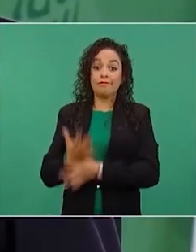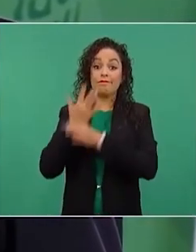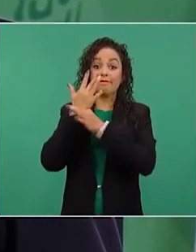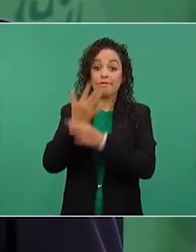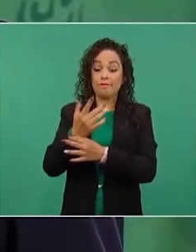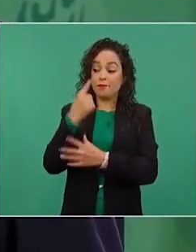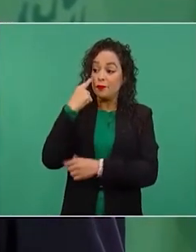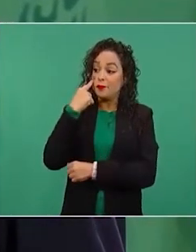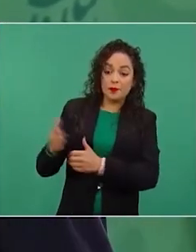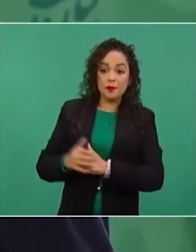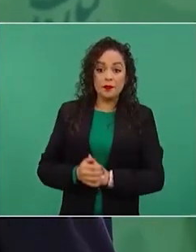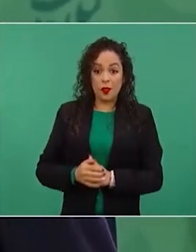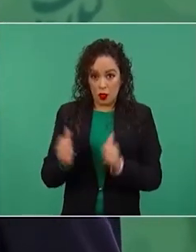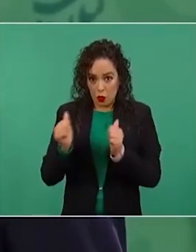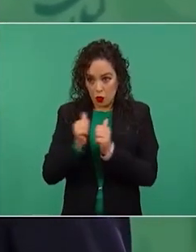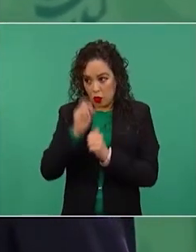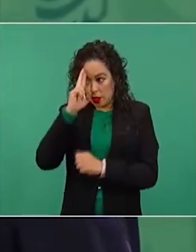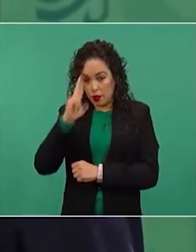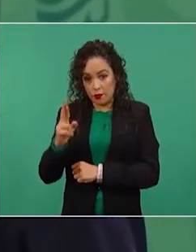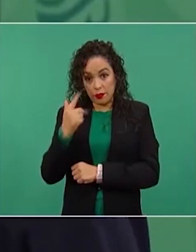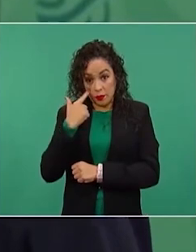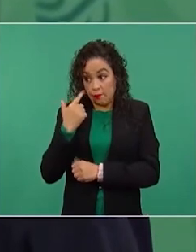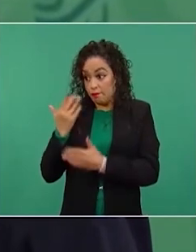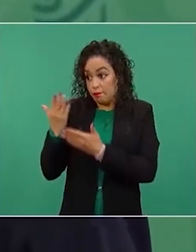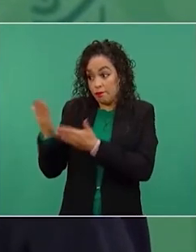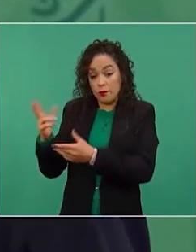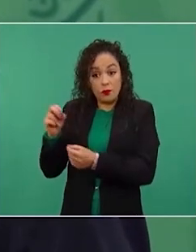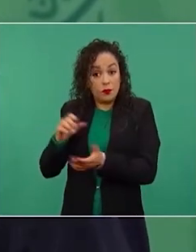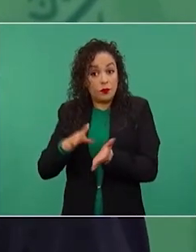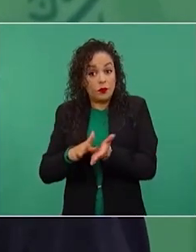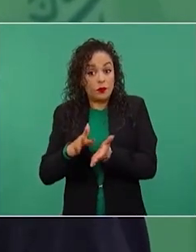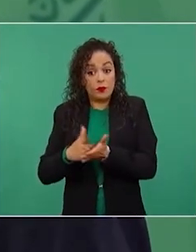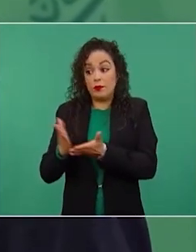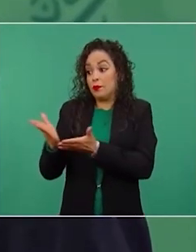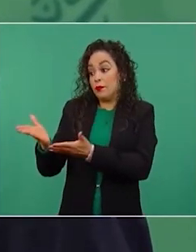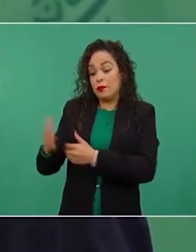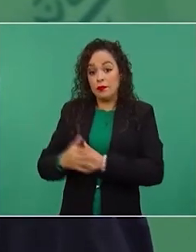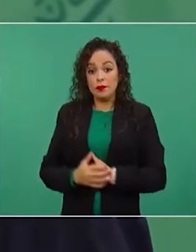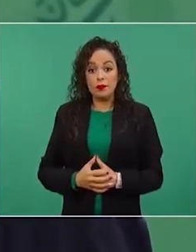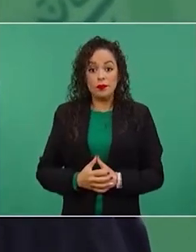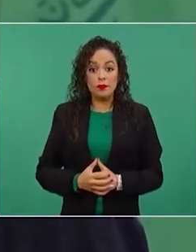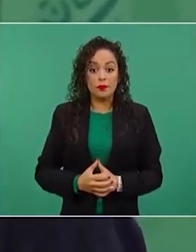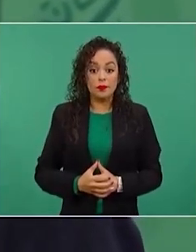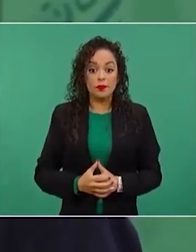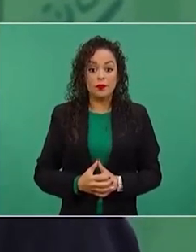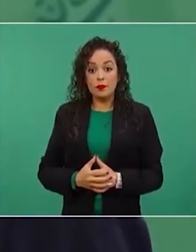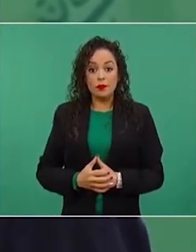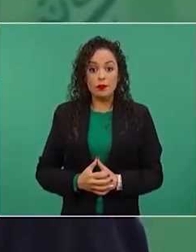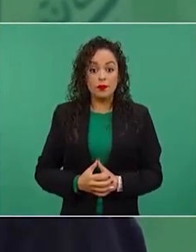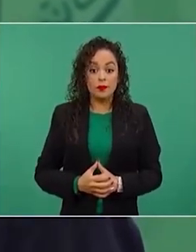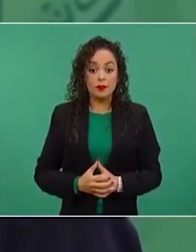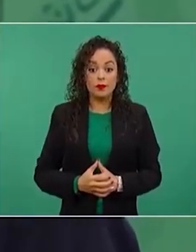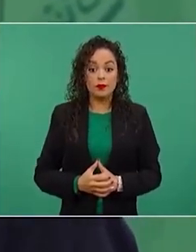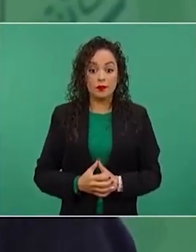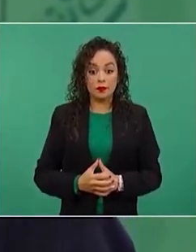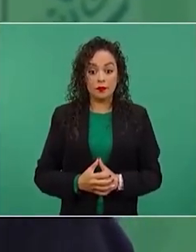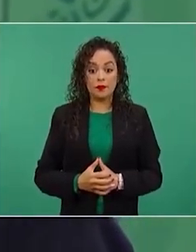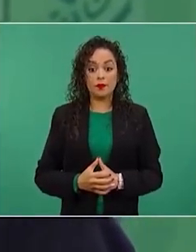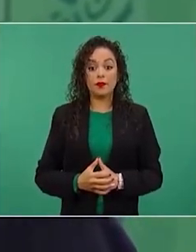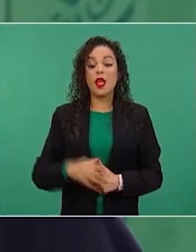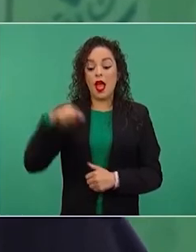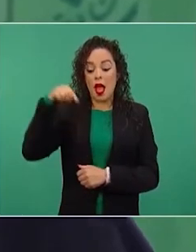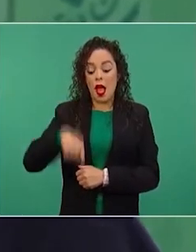Y lo vamos a dar a conocer, vamos a dar a conocer desde